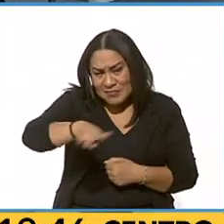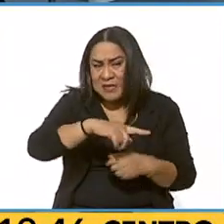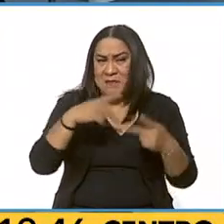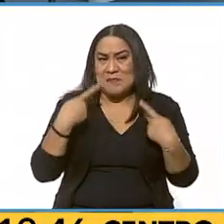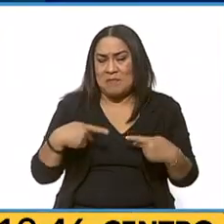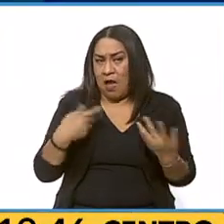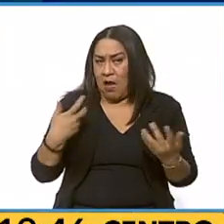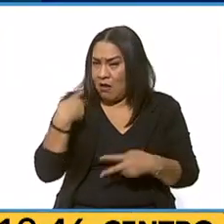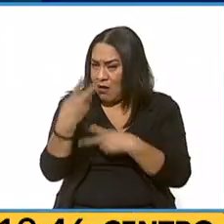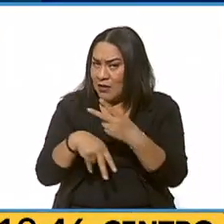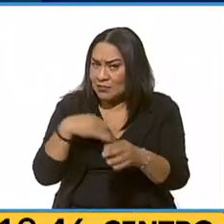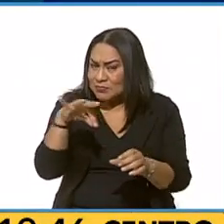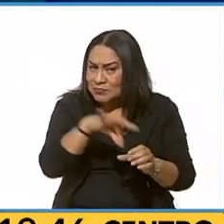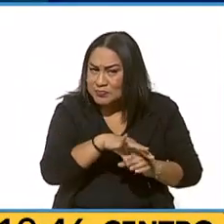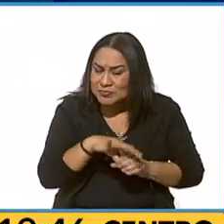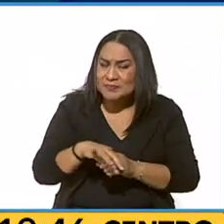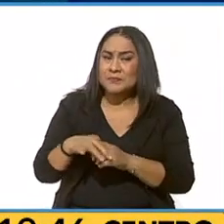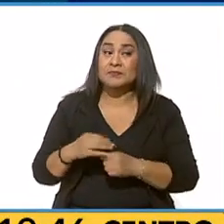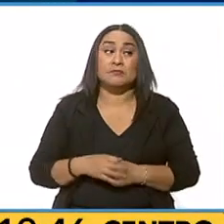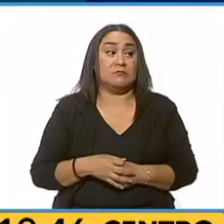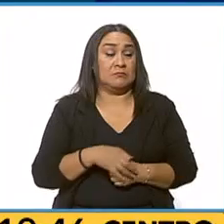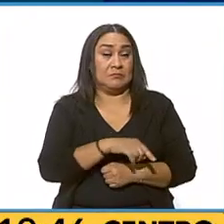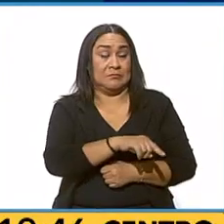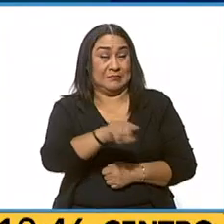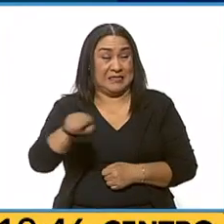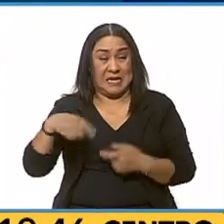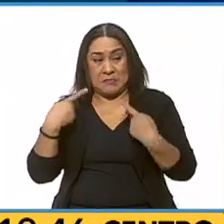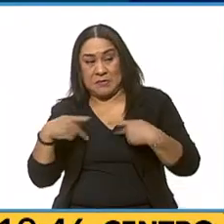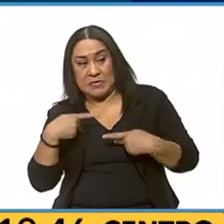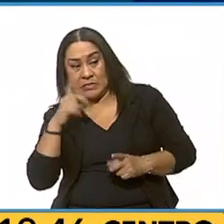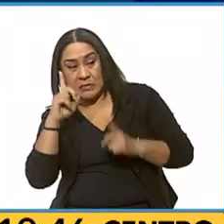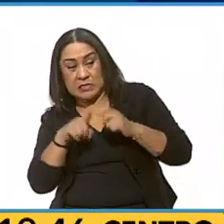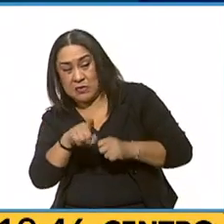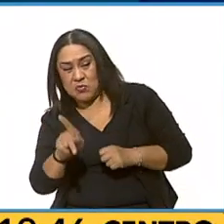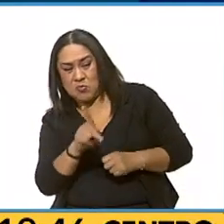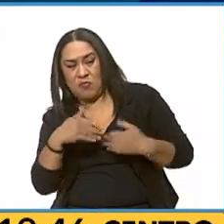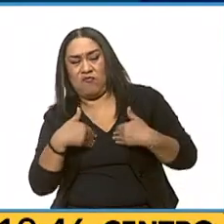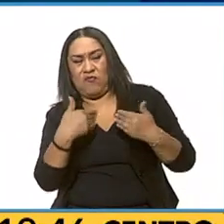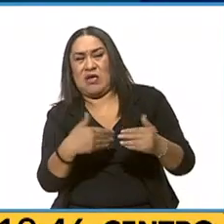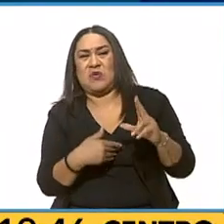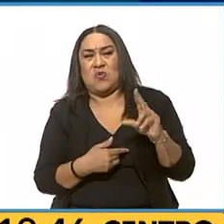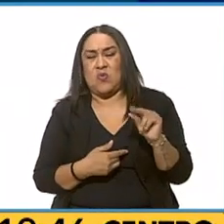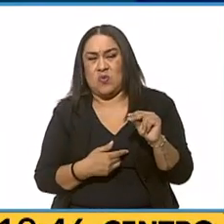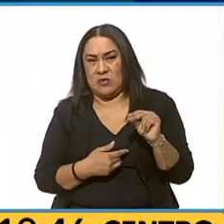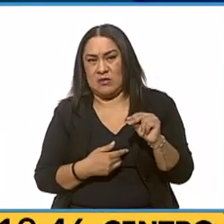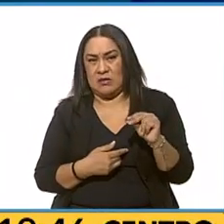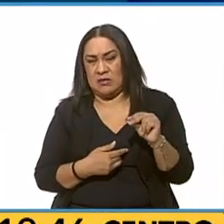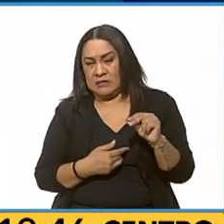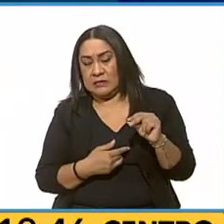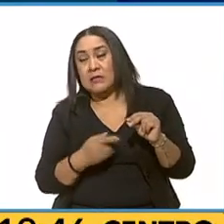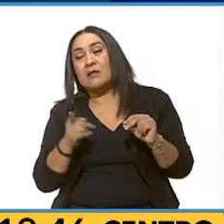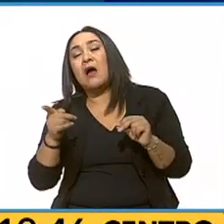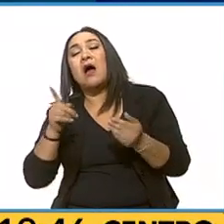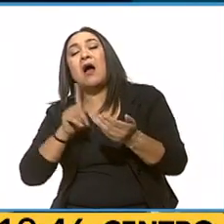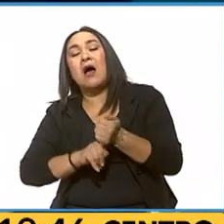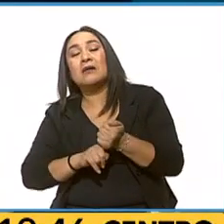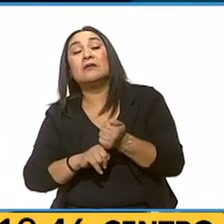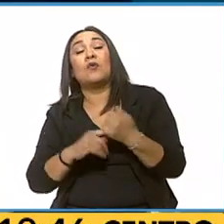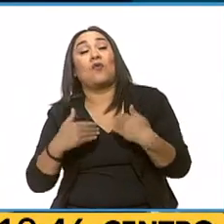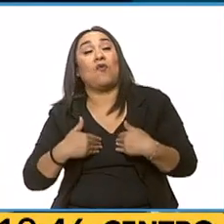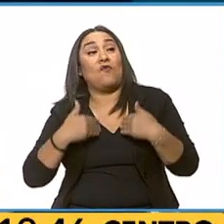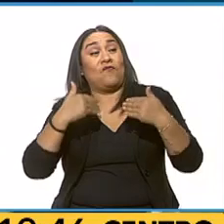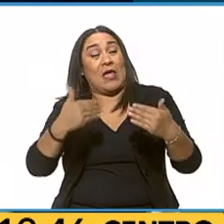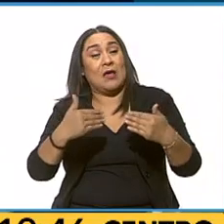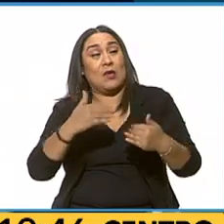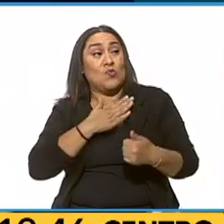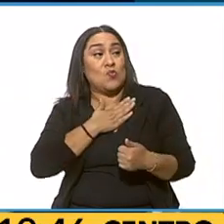gente lo que no tiene es confianza en el pueblo. Entonces, no tiene confianza en la democracia. O